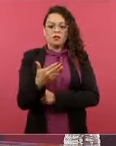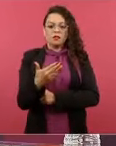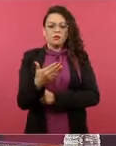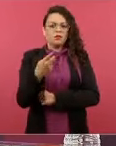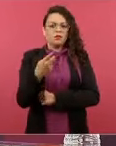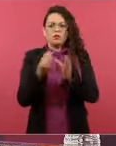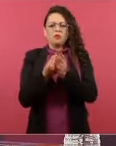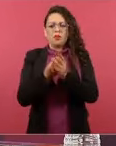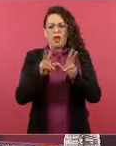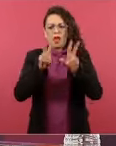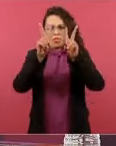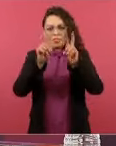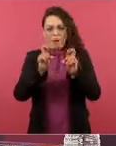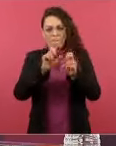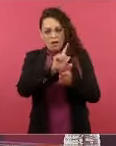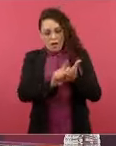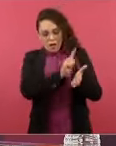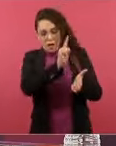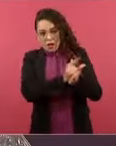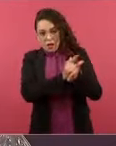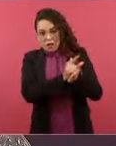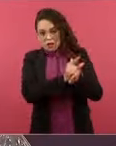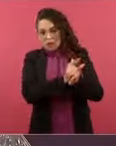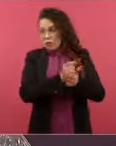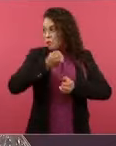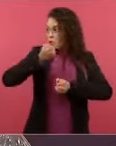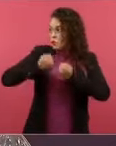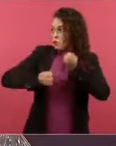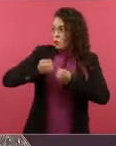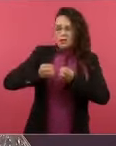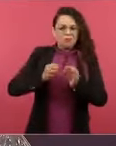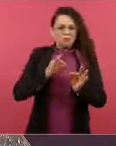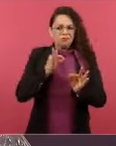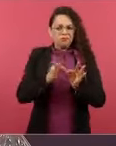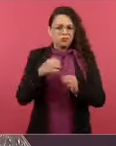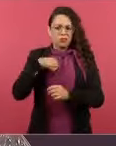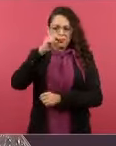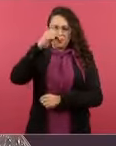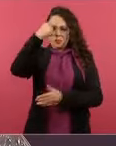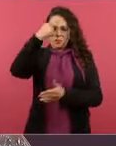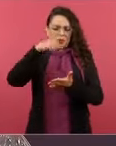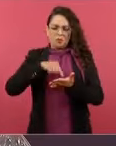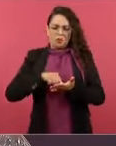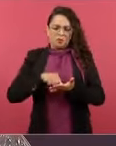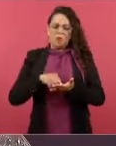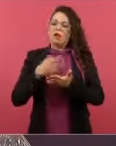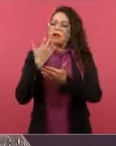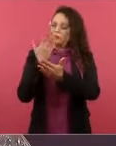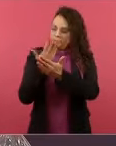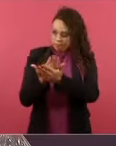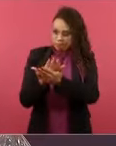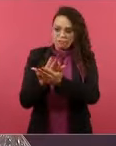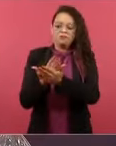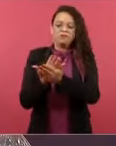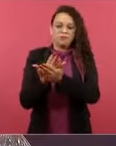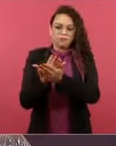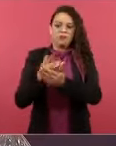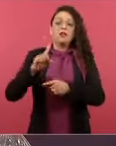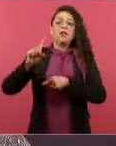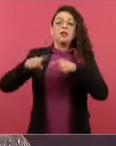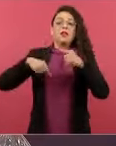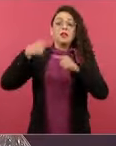jurídica, no creemos que tenga que suceder eso. Esperemos un poco, están las cuestiones para ver cómo